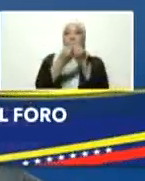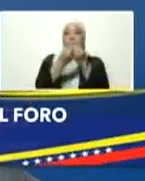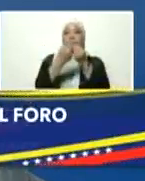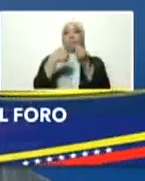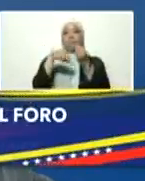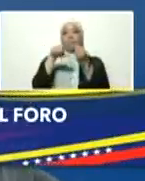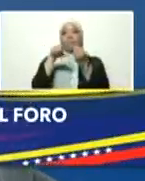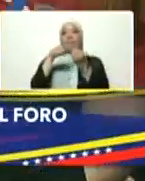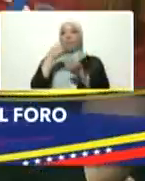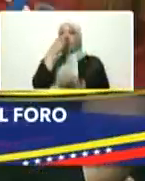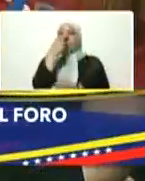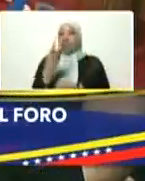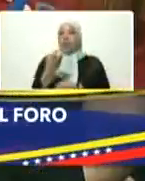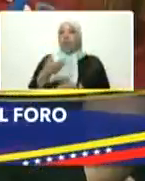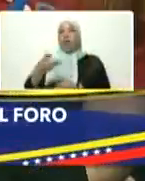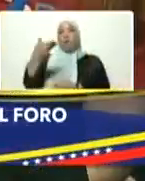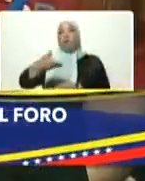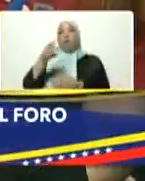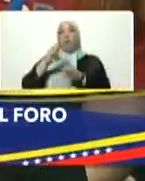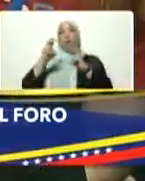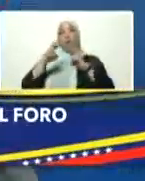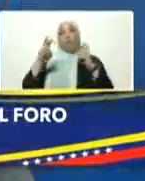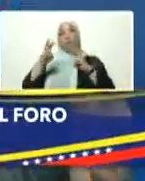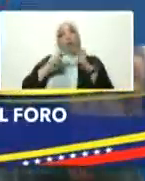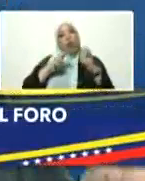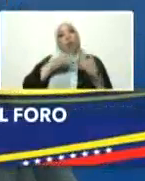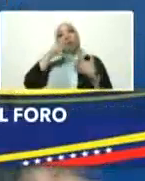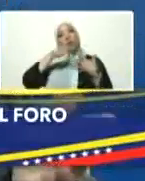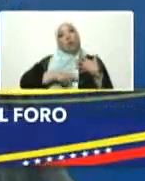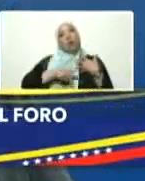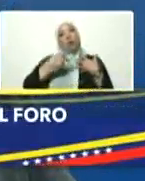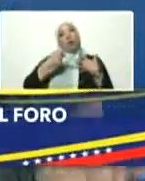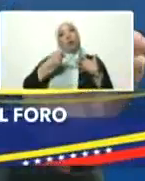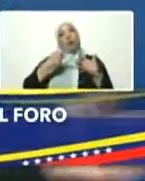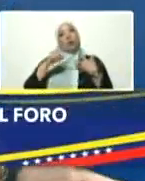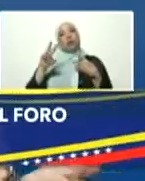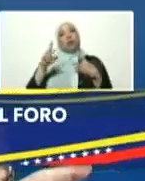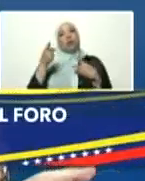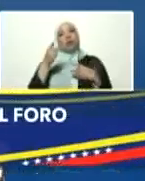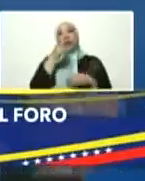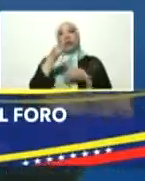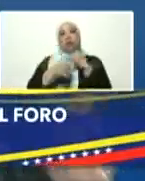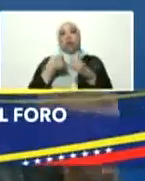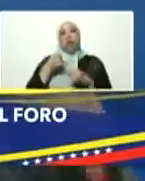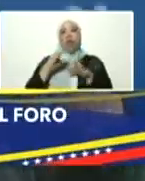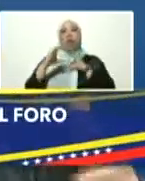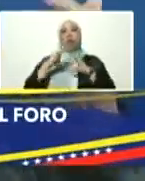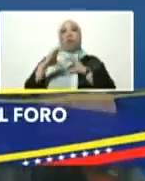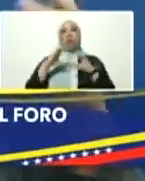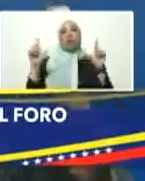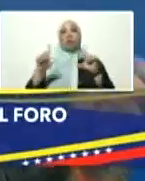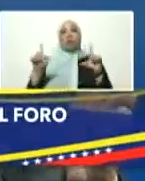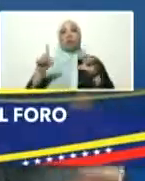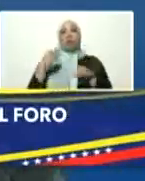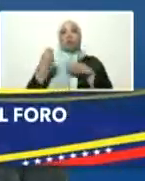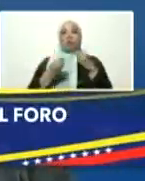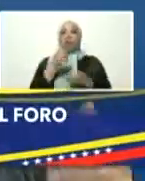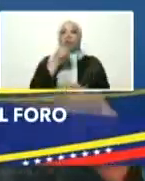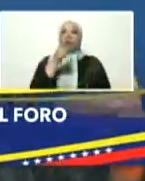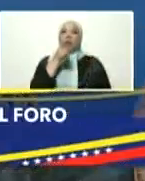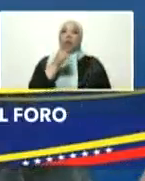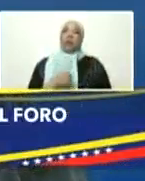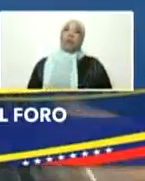muy importante para el tema de la comunicación con la Universidad Internacional de Comunicación. Y creo que esto es una de las